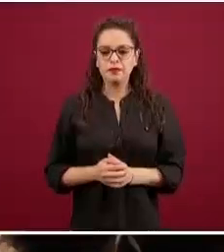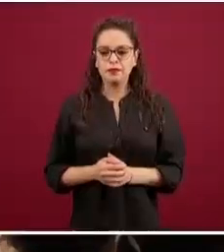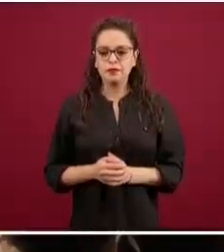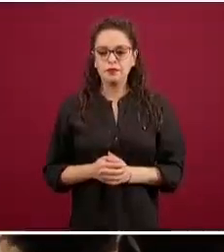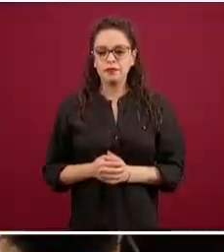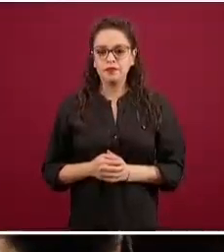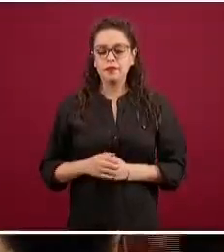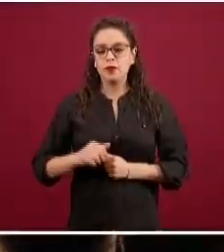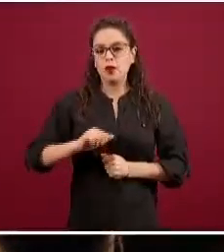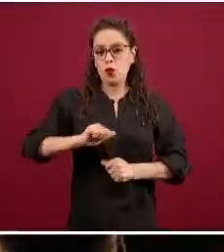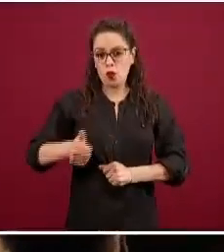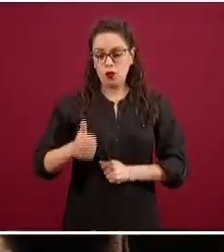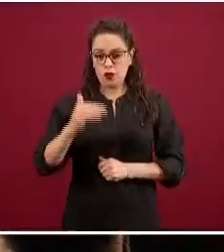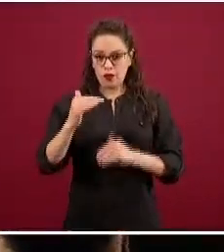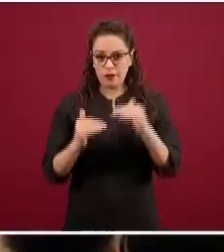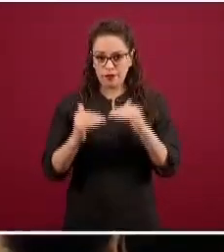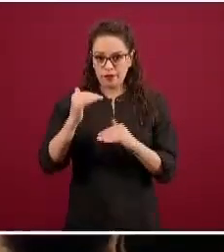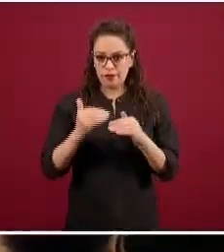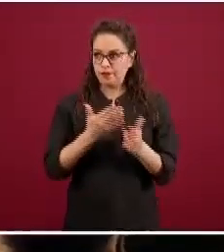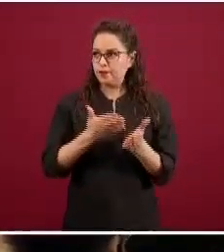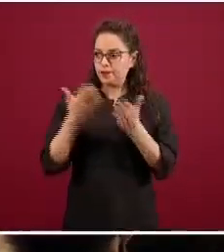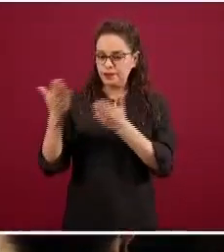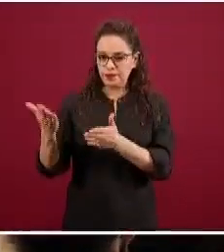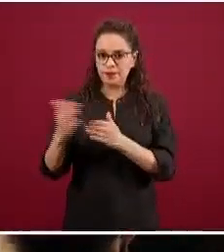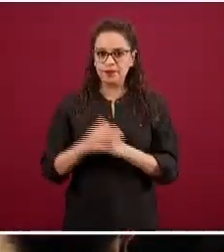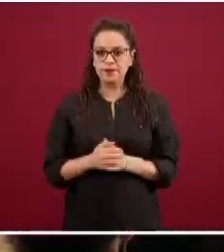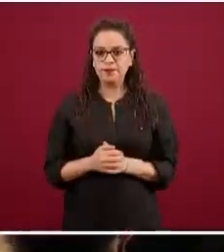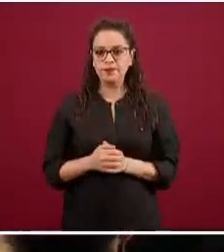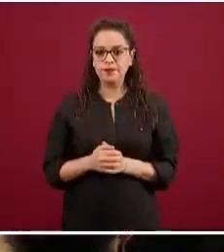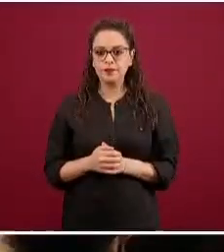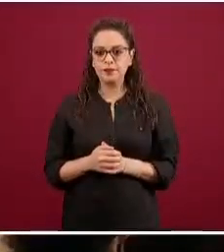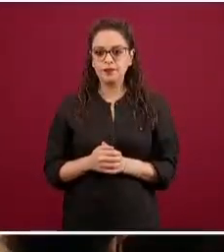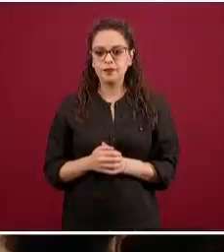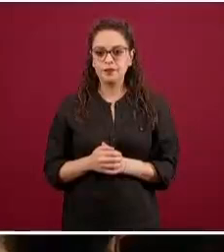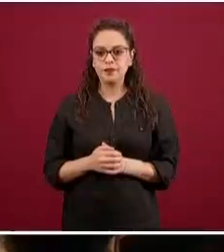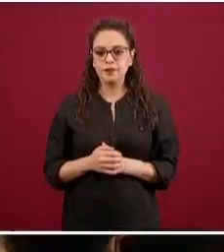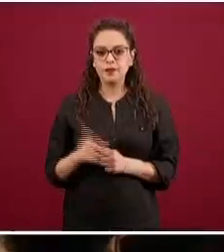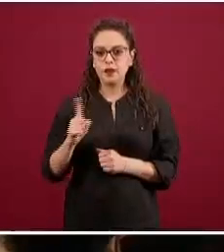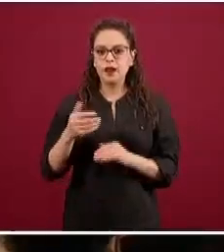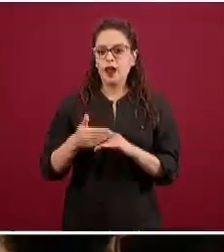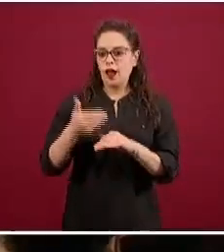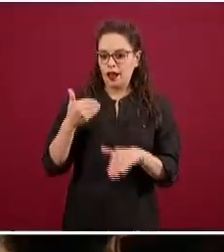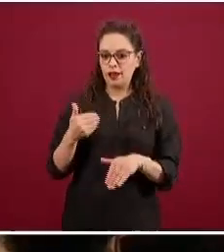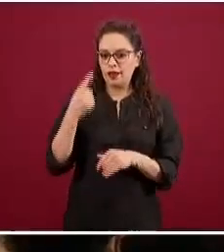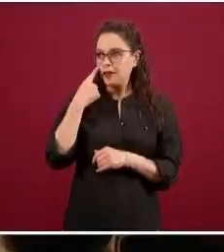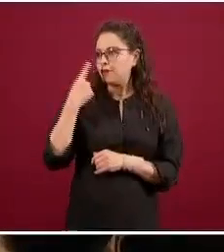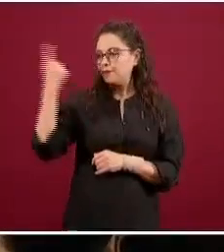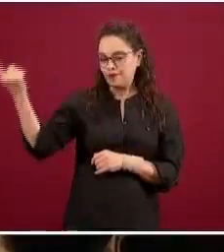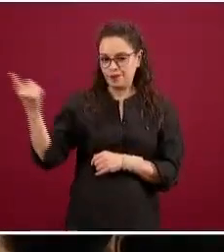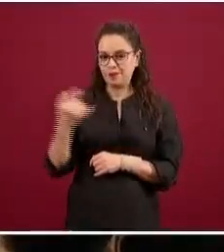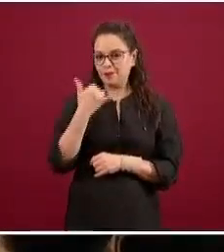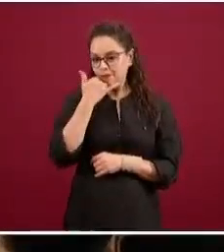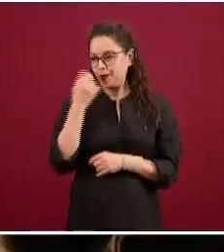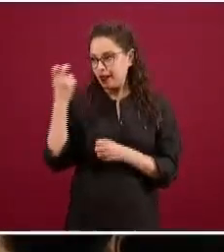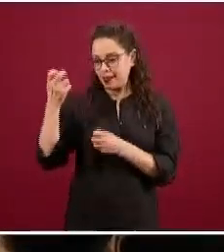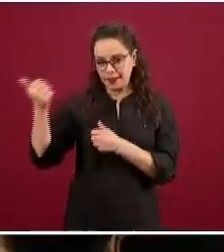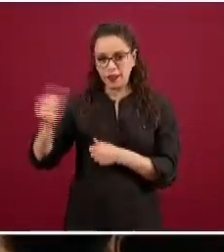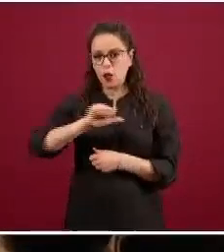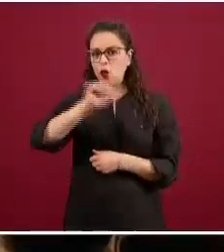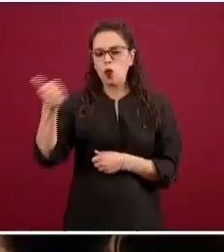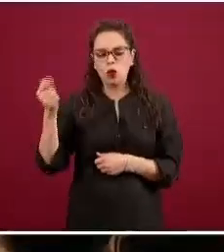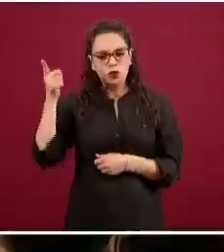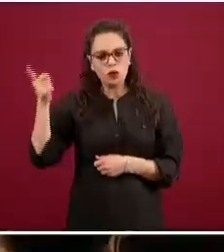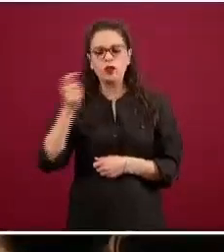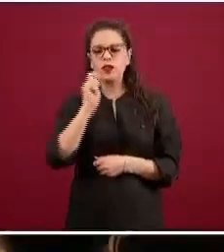de los estimados de la vigilancia centinela. No, antes les voy a compartir esto. Este es otro